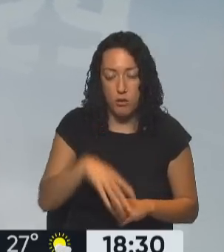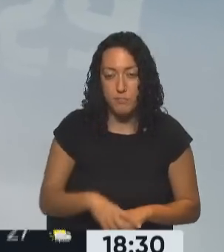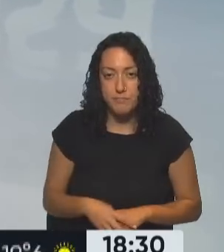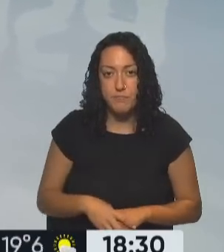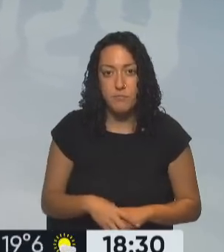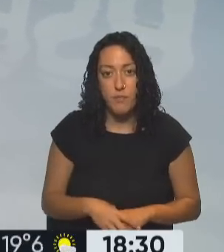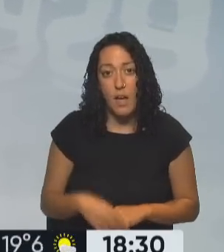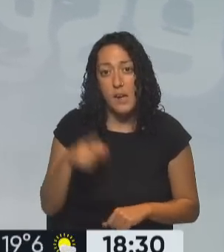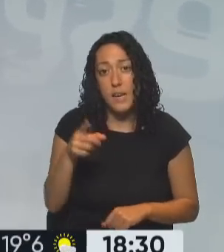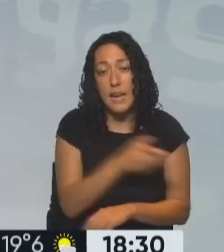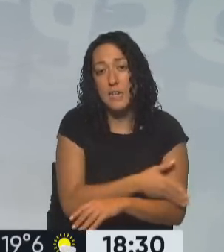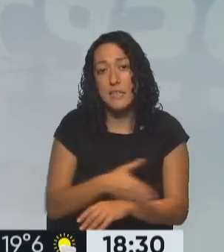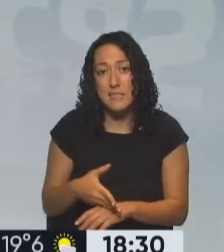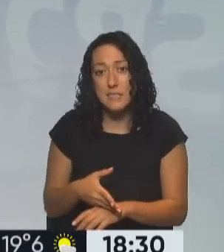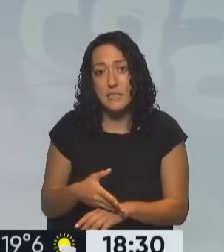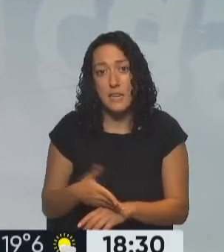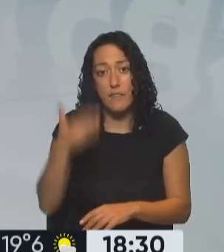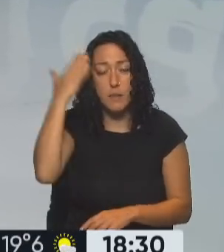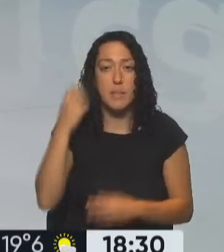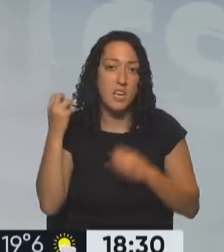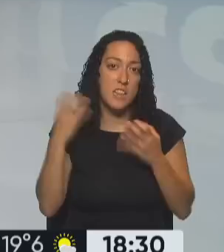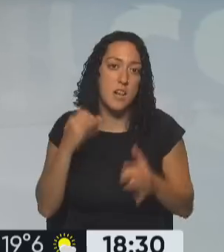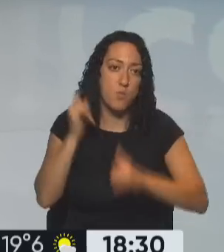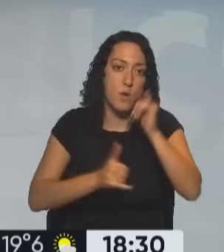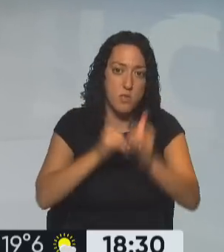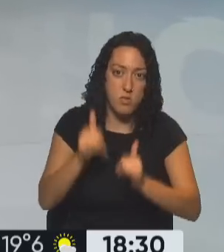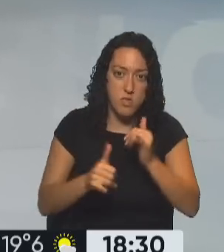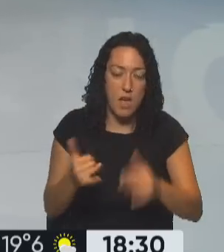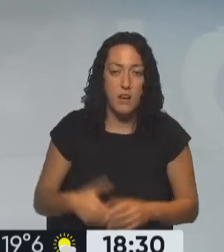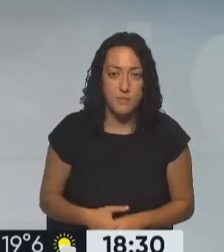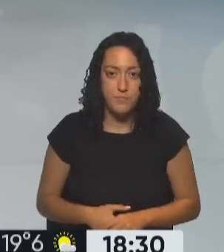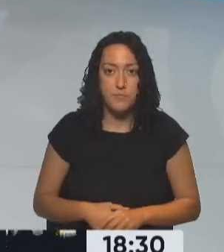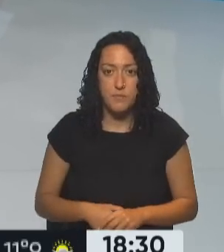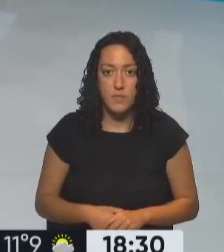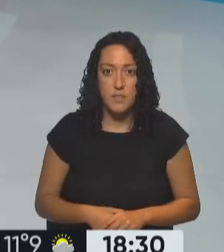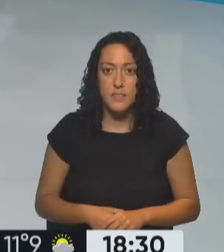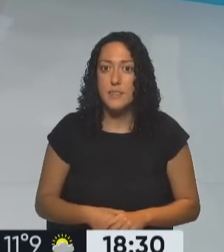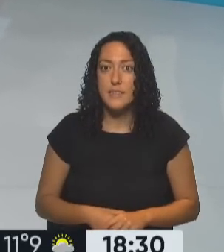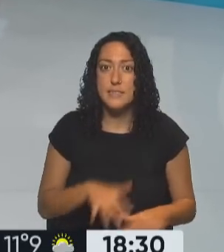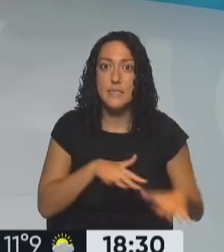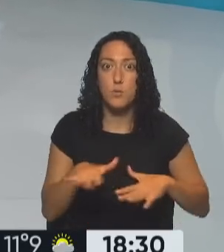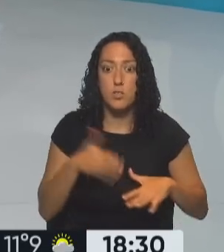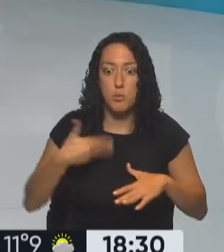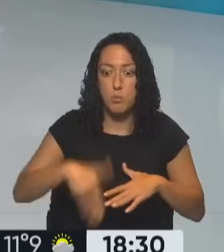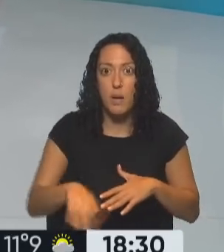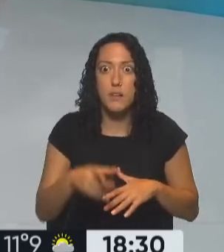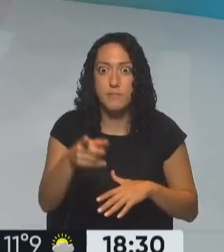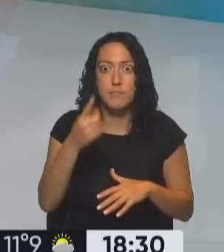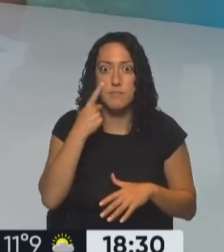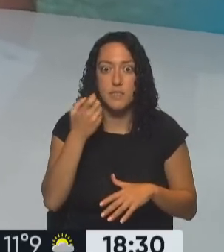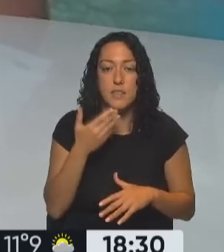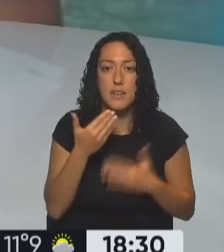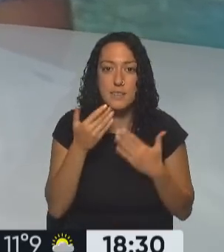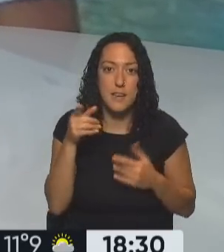contaba cómo transitaba esa enfermedad y en cierto modo anticipaba todo lo que venía después. Hubo un acto en el CCK donde estuvo